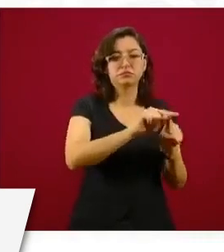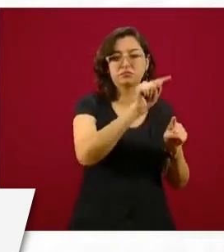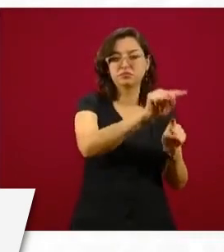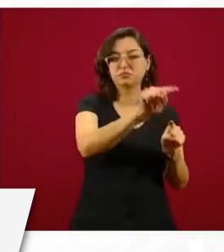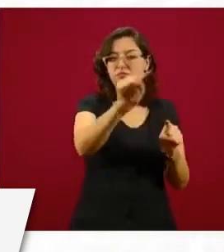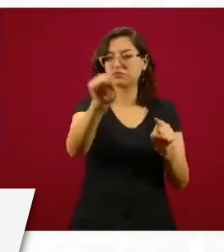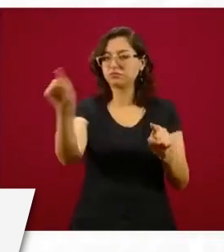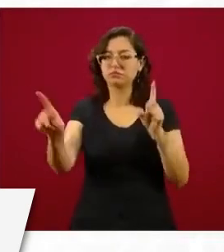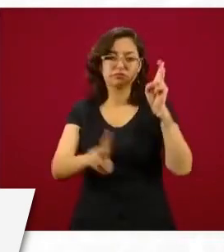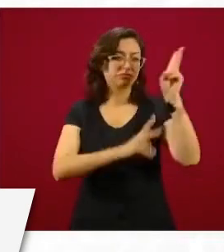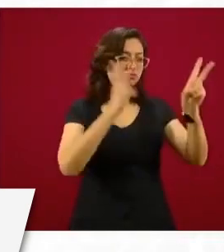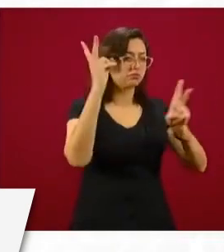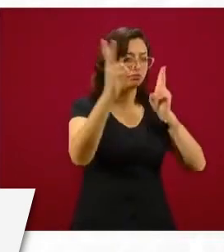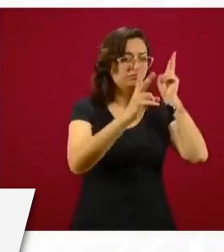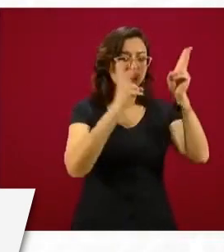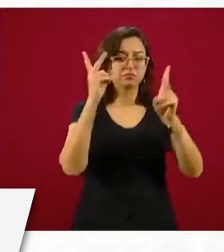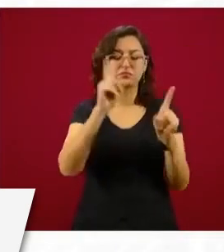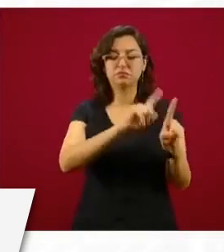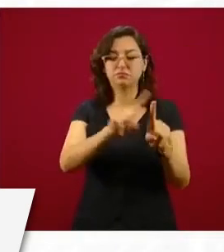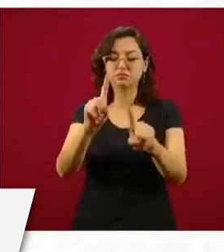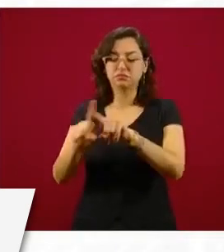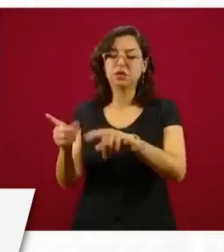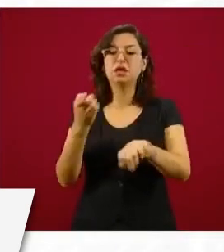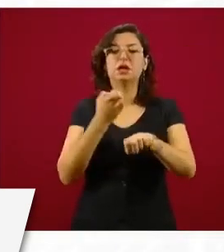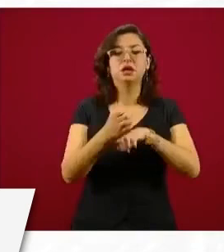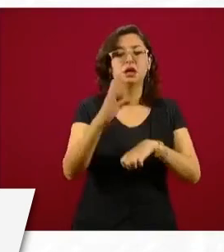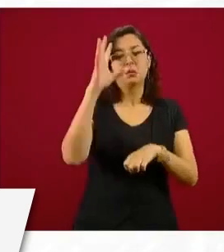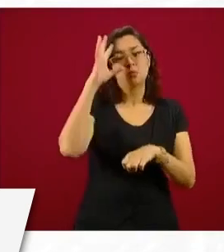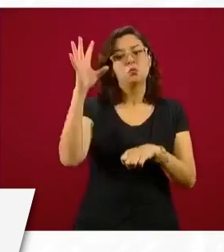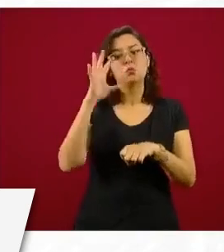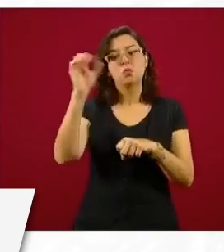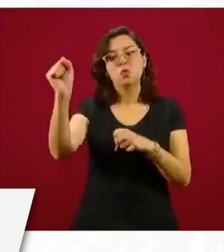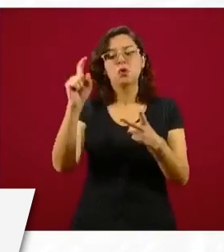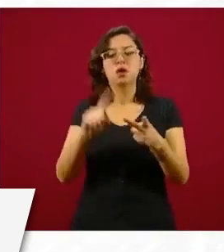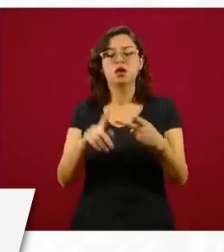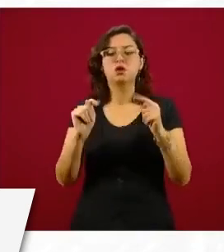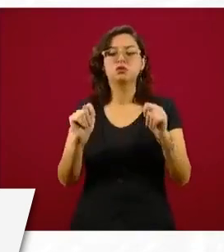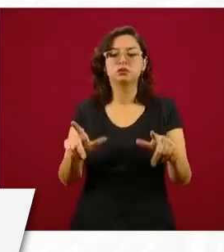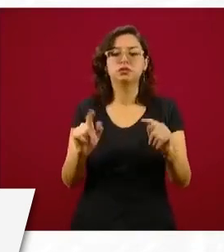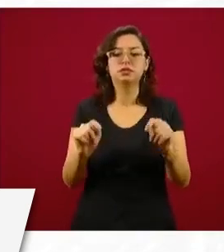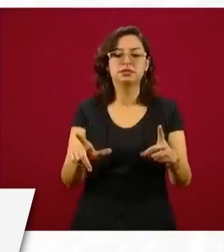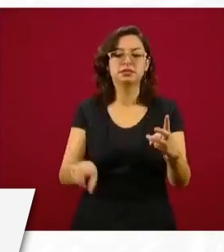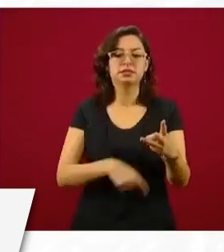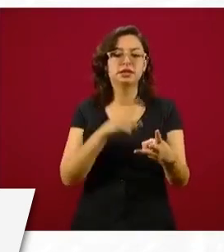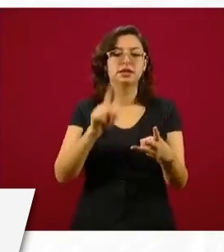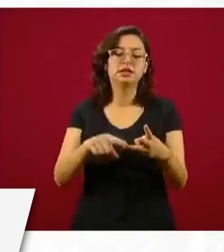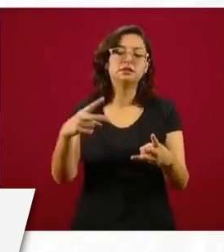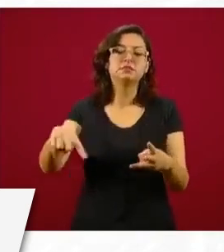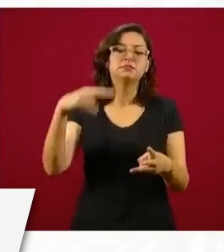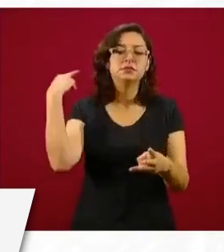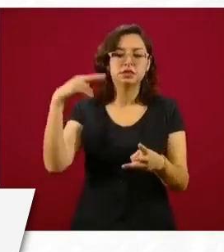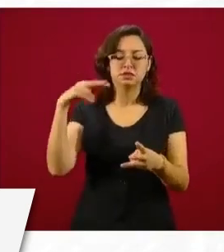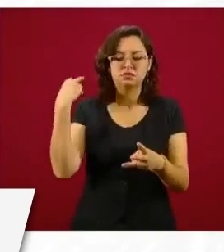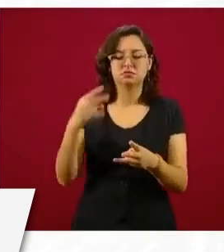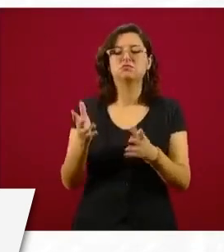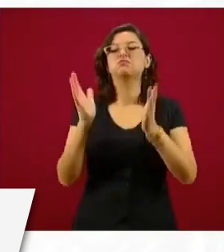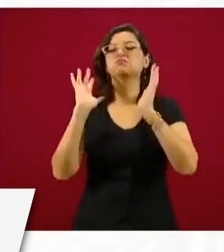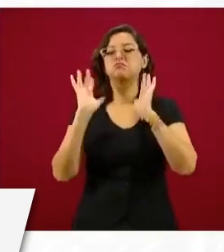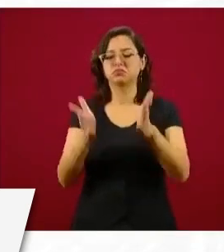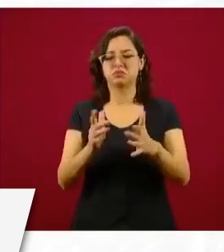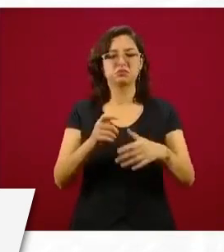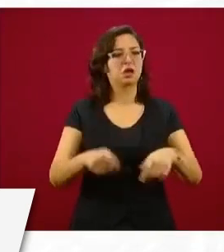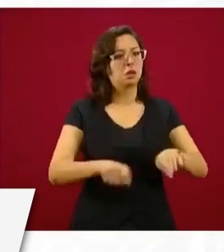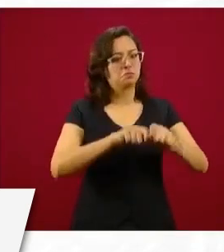gasolineras en los estados de Morelos, Tlaxcala y Veracruz, donde ya pudimos colocar los